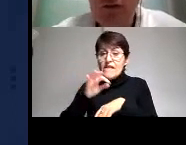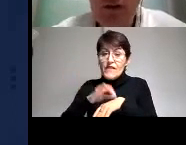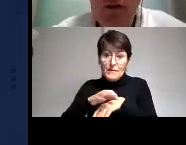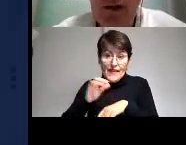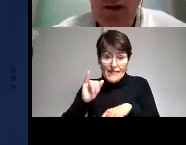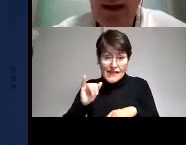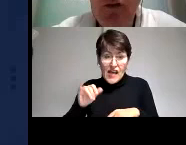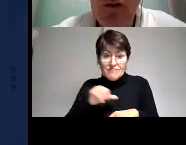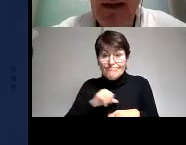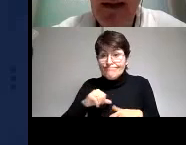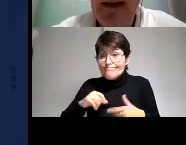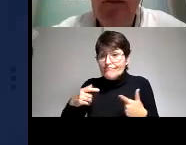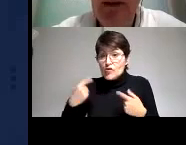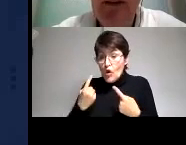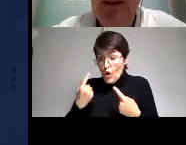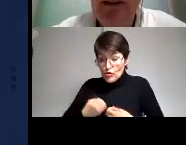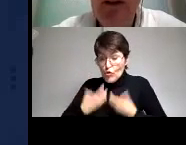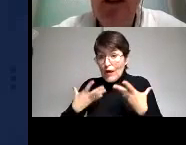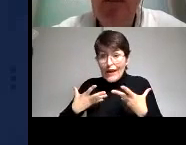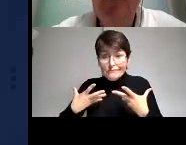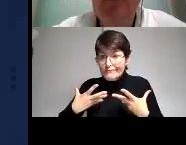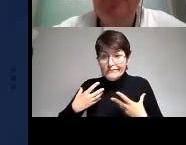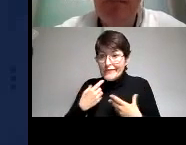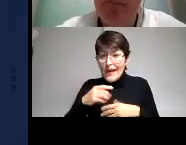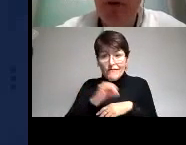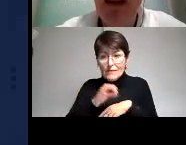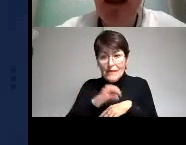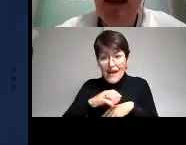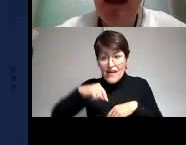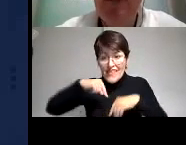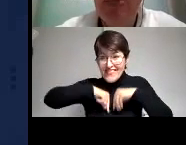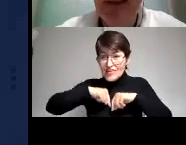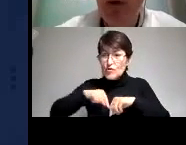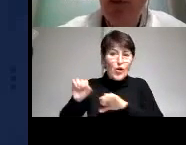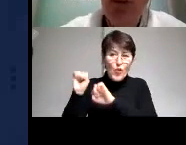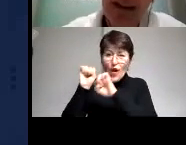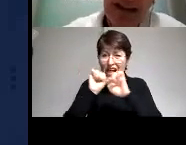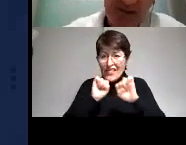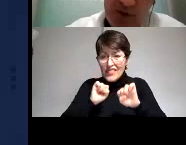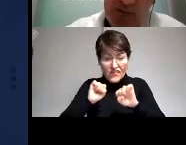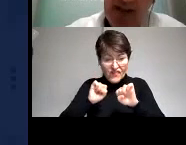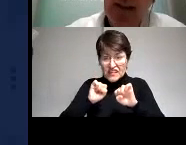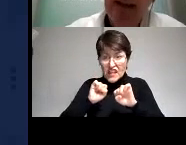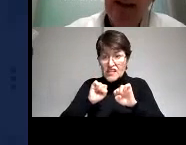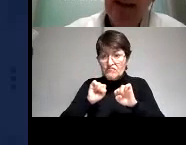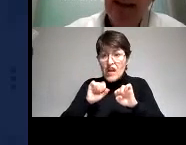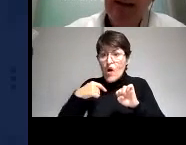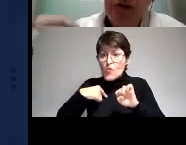en su mayoría, son enfermedades inflamatorias que se producen porque anticuerpos, proteínas